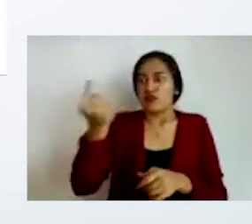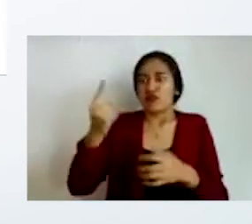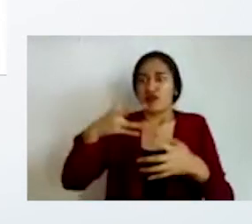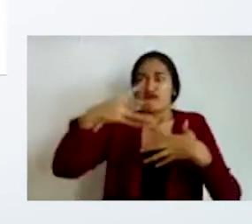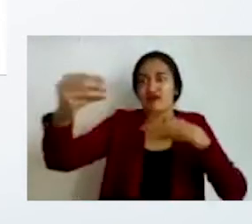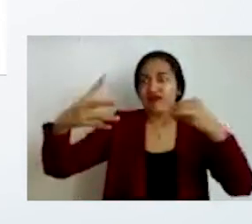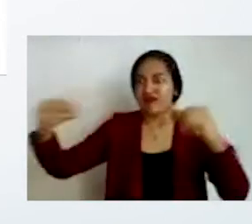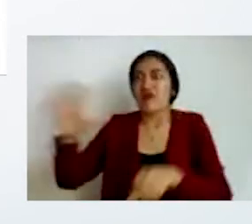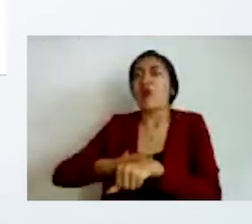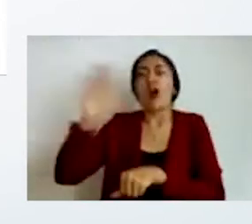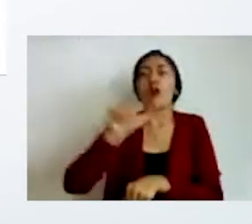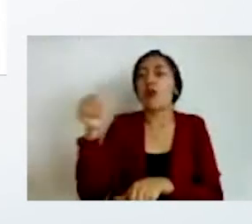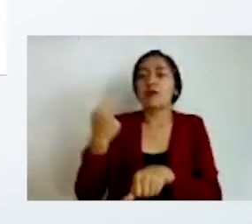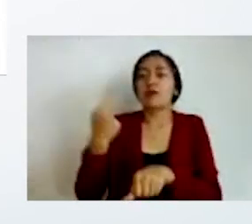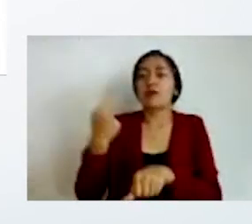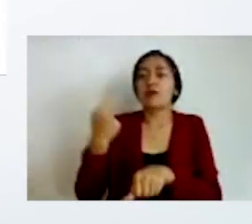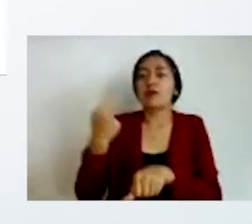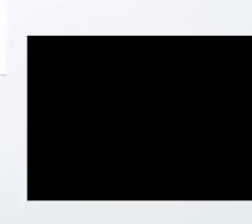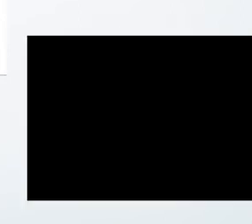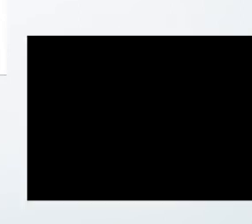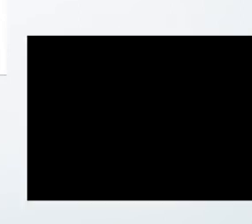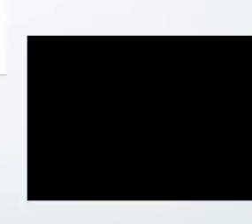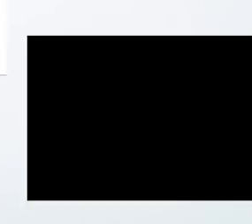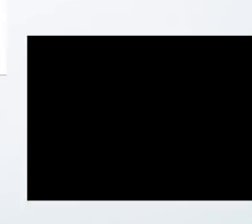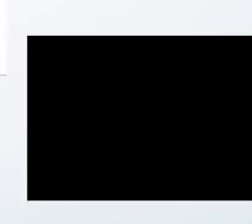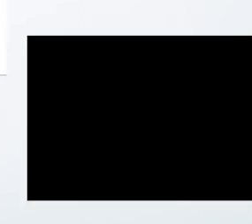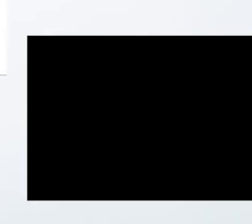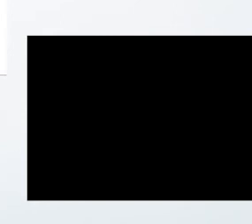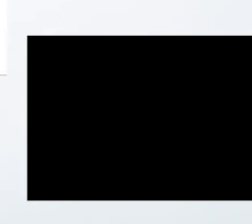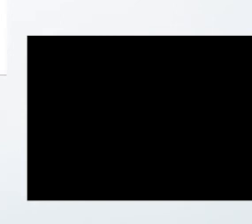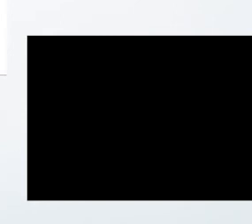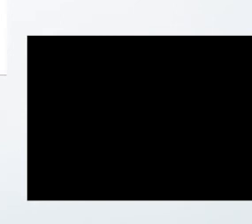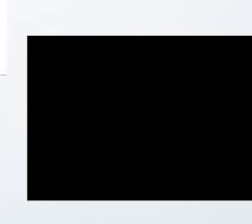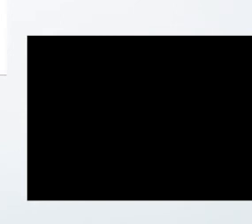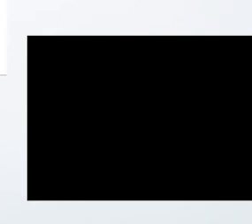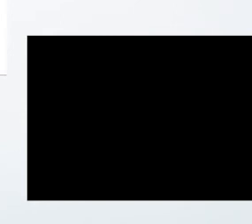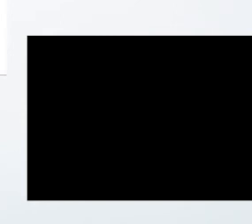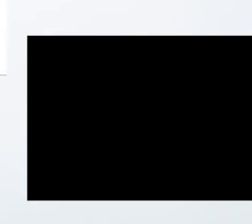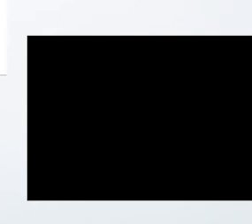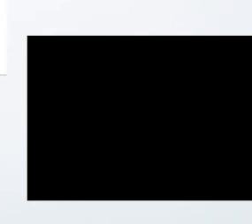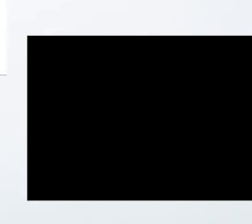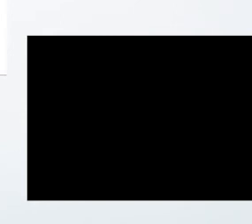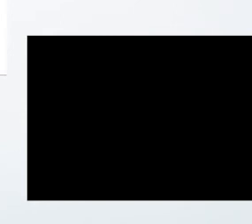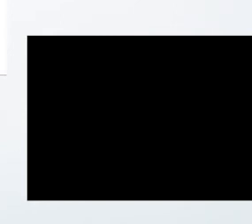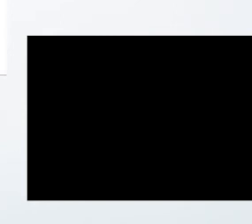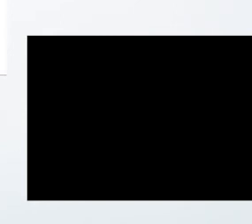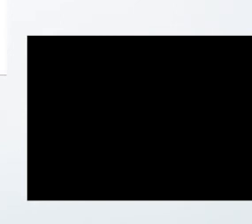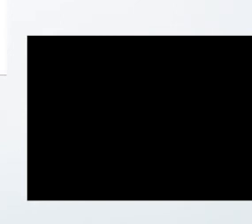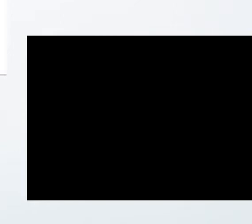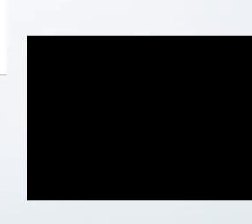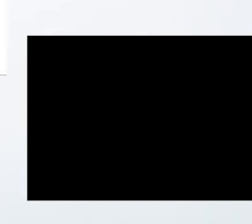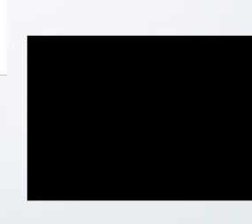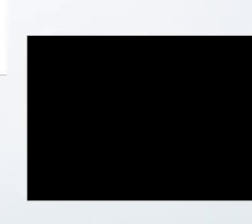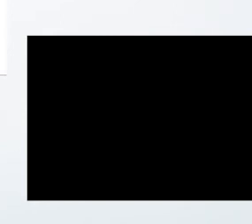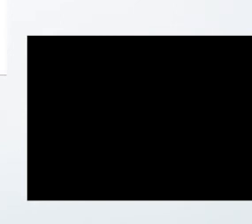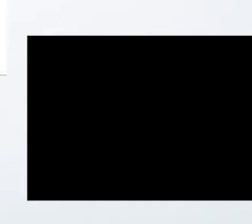que a partir de una persona, que es el círculo amarillo en el centro, pueden enfermar todos los que allí se ven en color rojo.